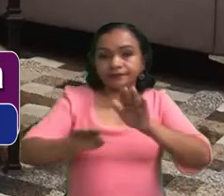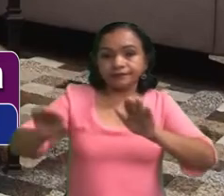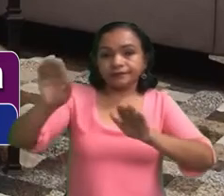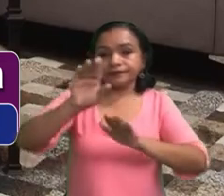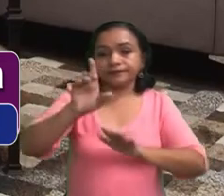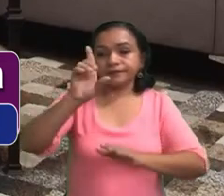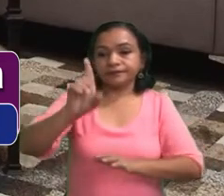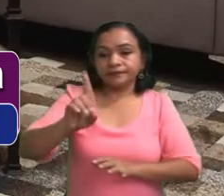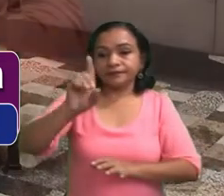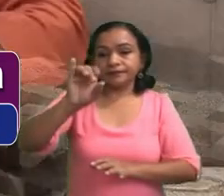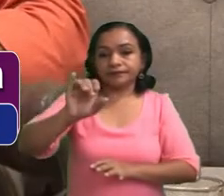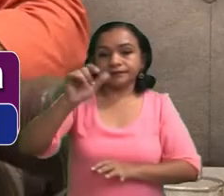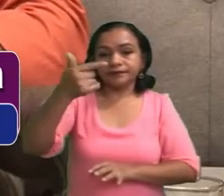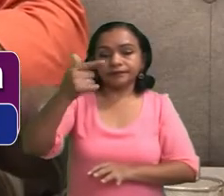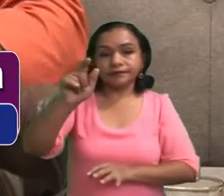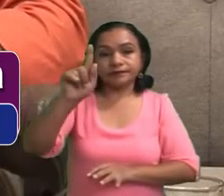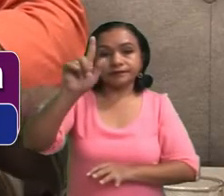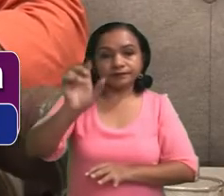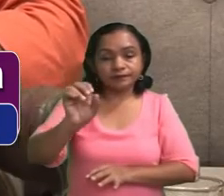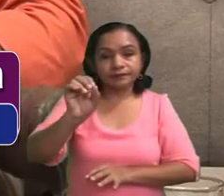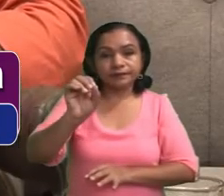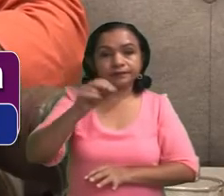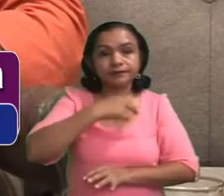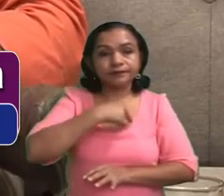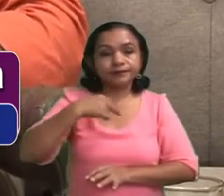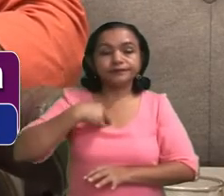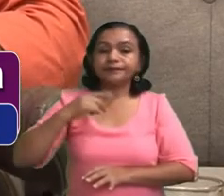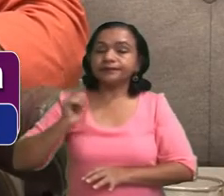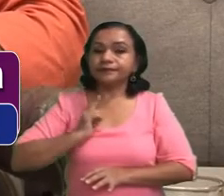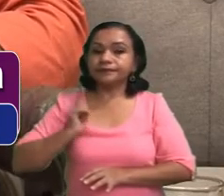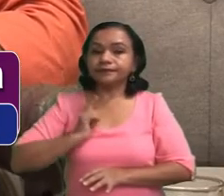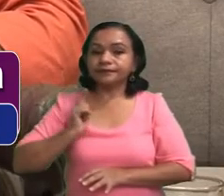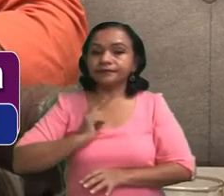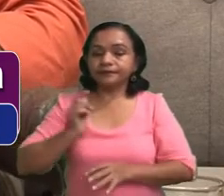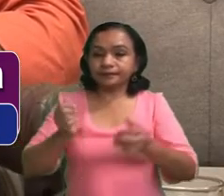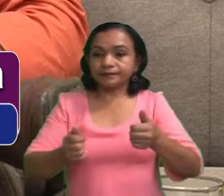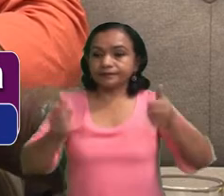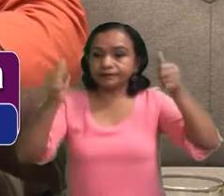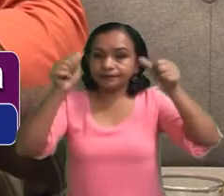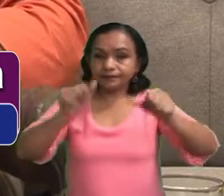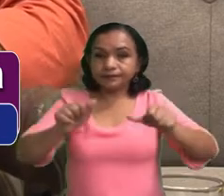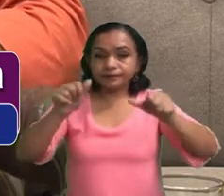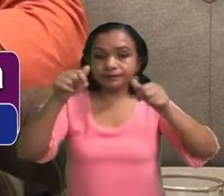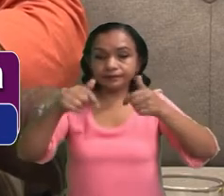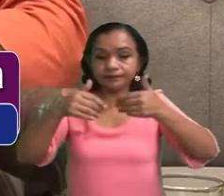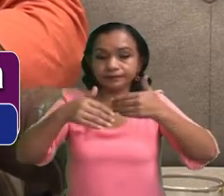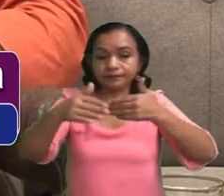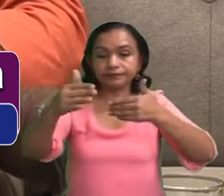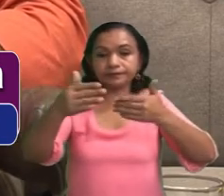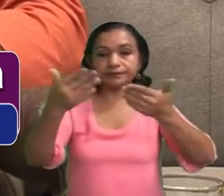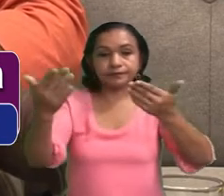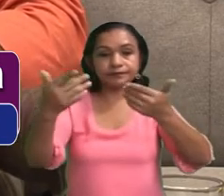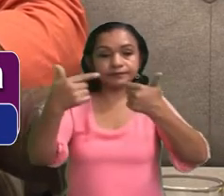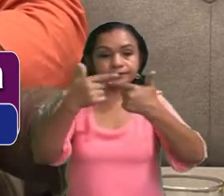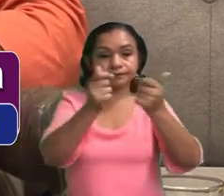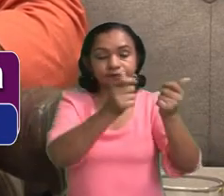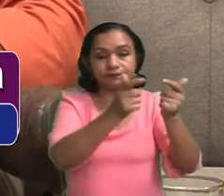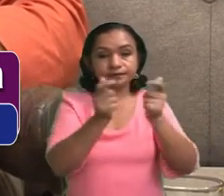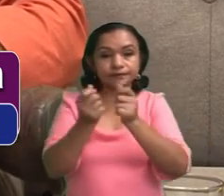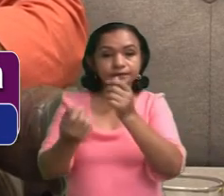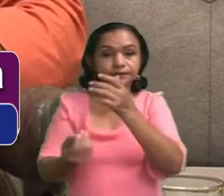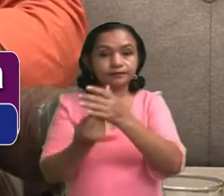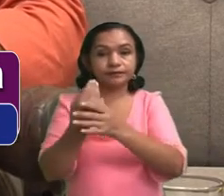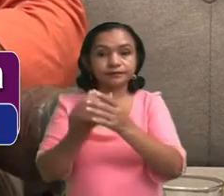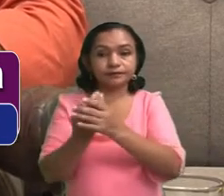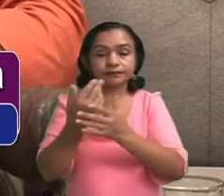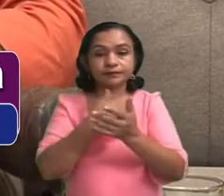digesto jurídico. Incluso un acuerdo que tenemos pendiente ahorita ya de cumplir con los gremios de productores